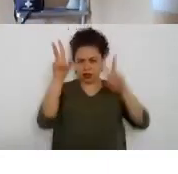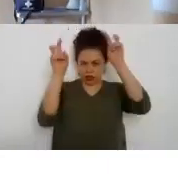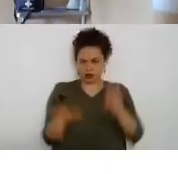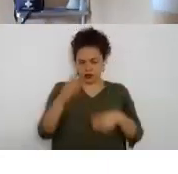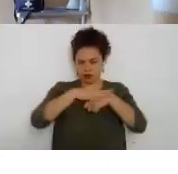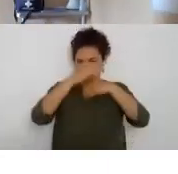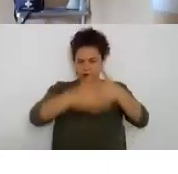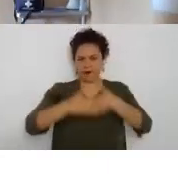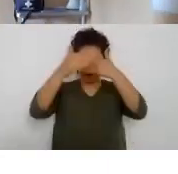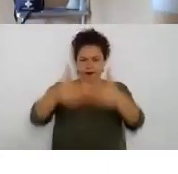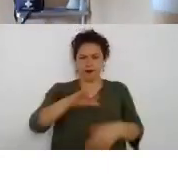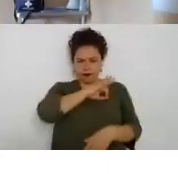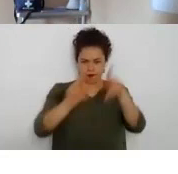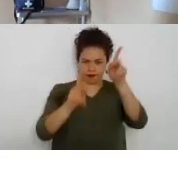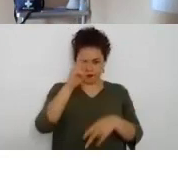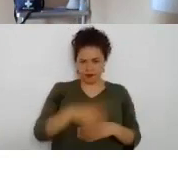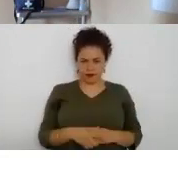más adelante.